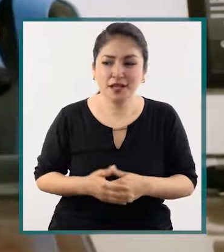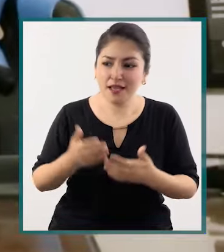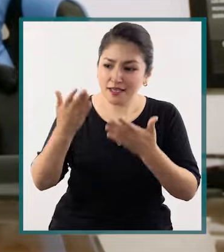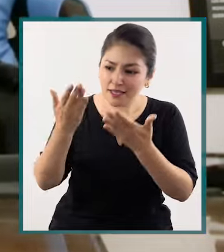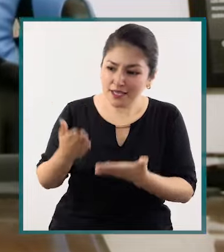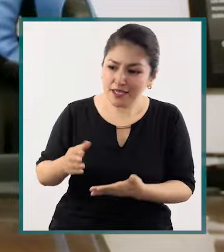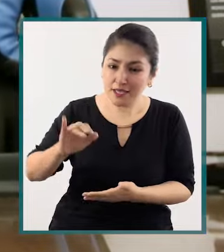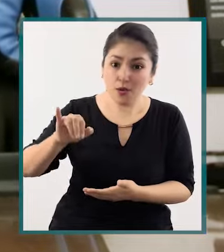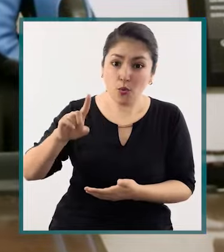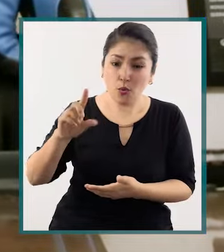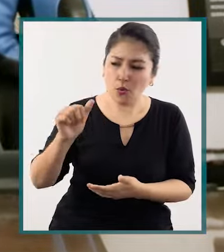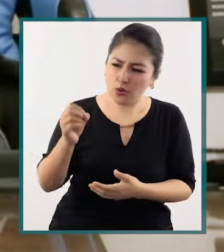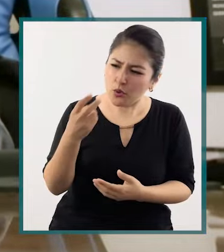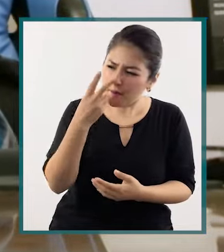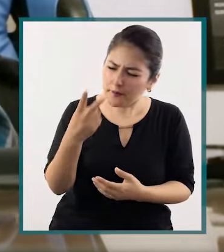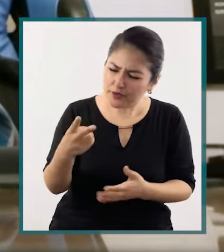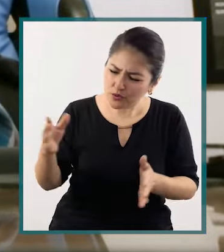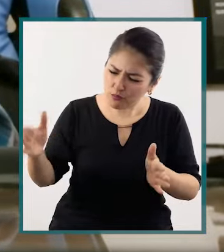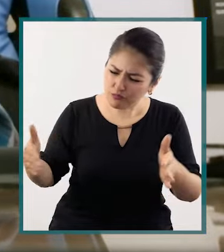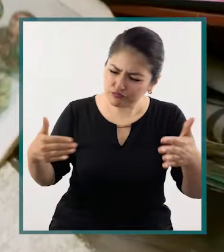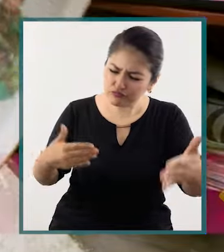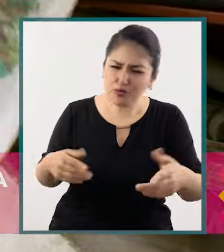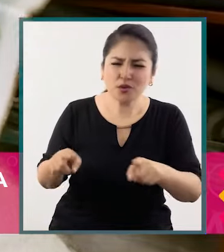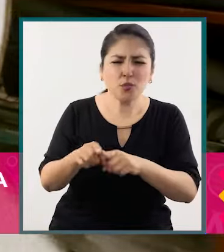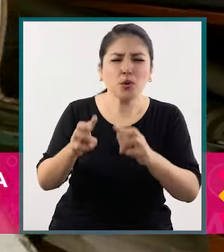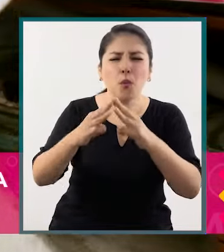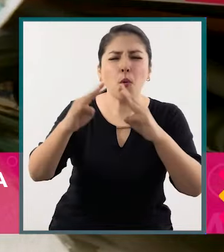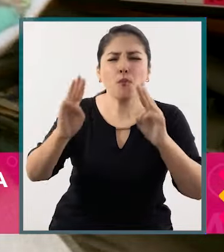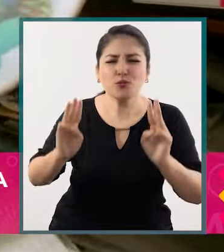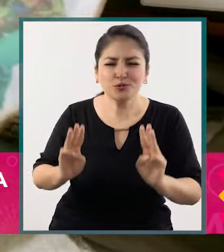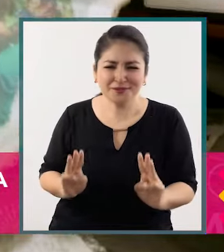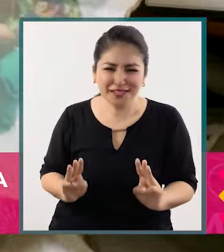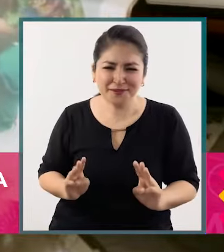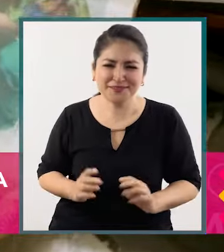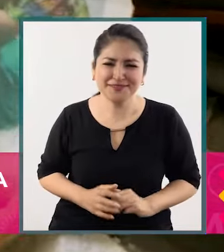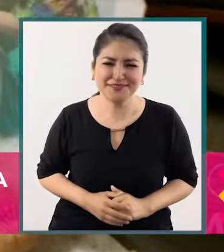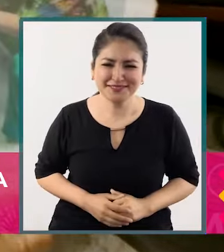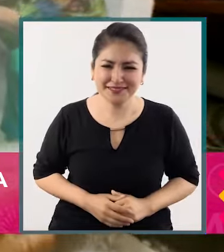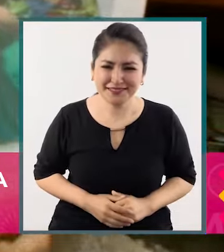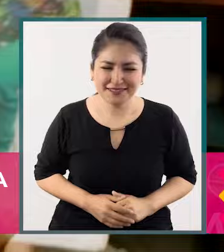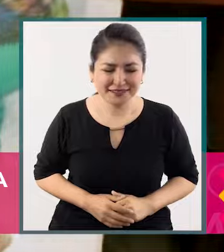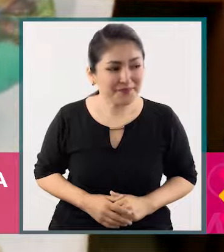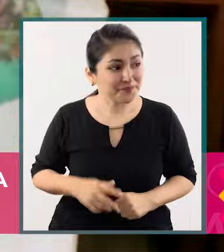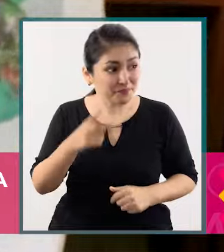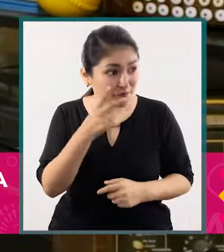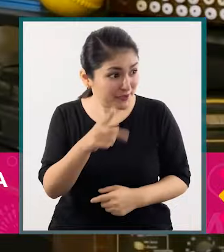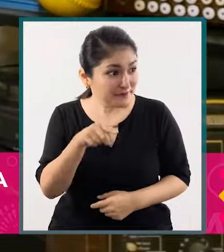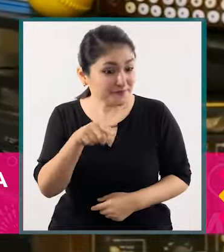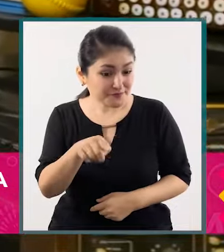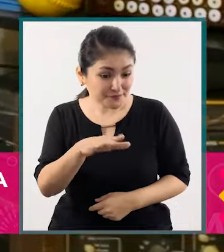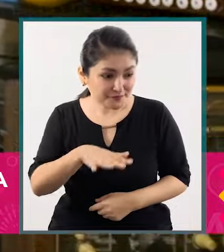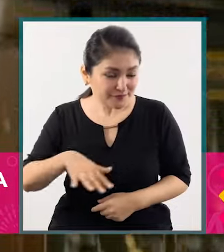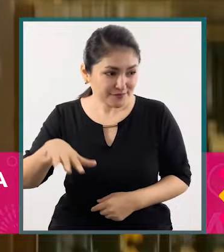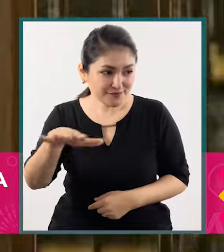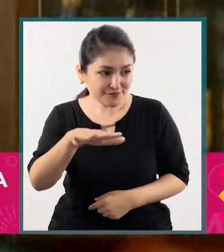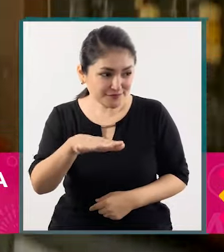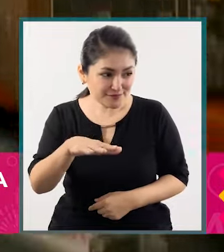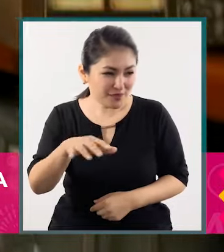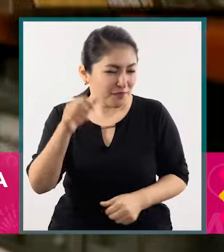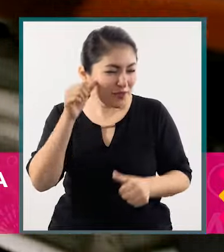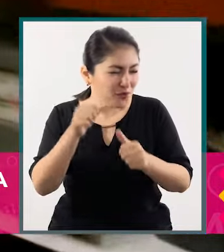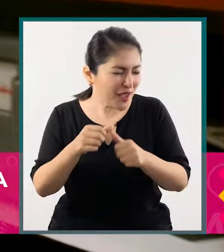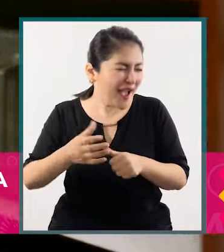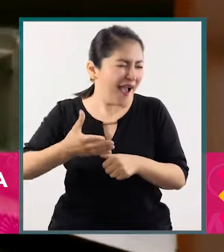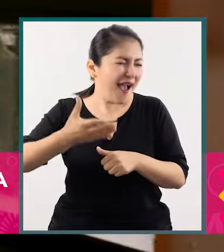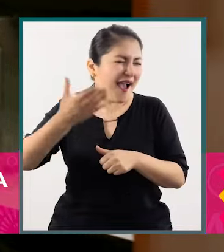Con don Julio visitamos su estudio, que es una especie de museo mirlómano. Acá tenemos, por ejemplo, un amplificador. Cuando